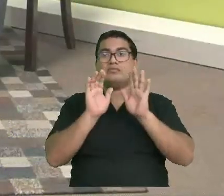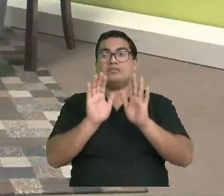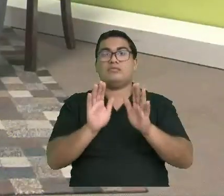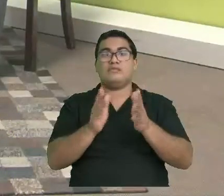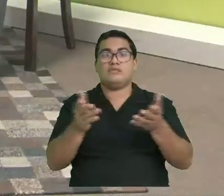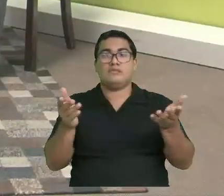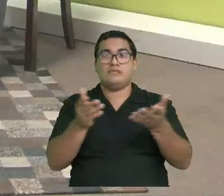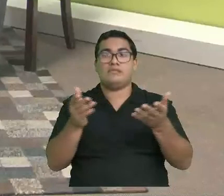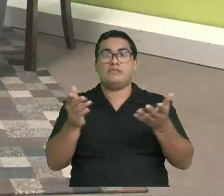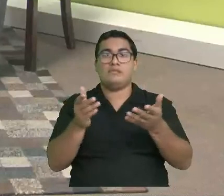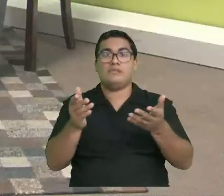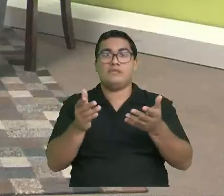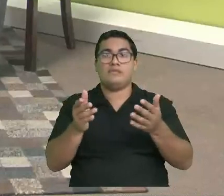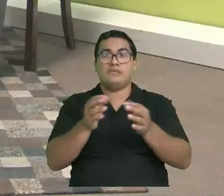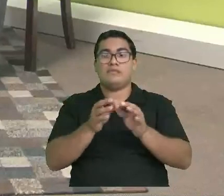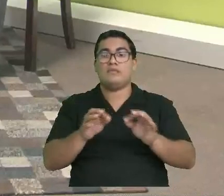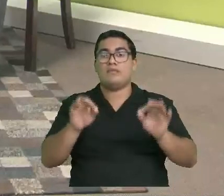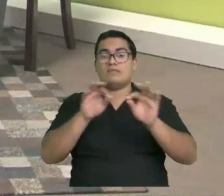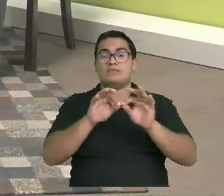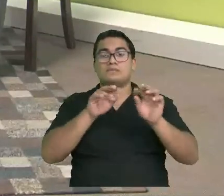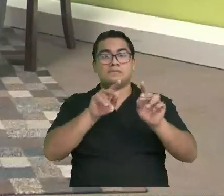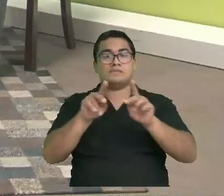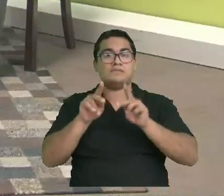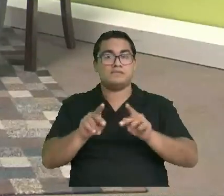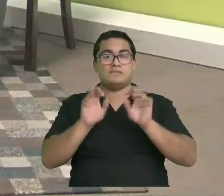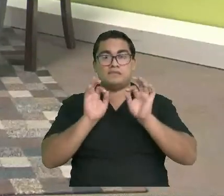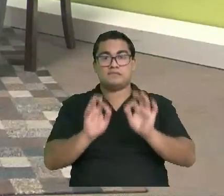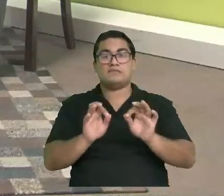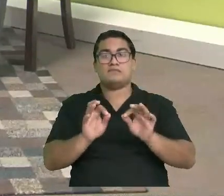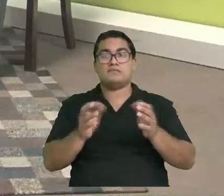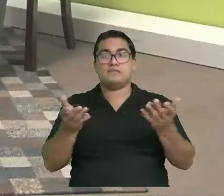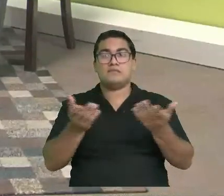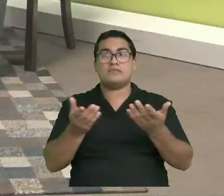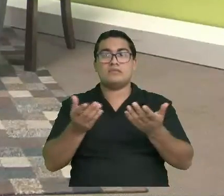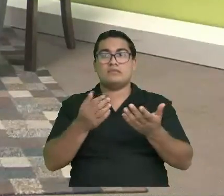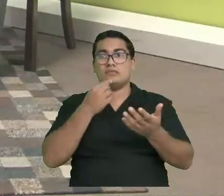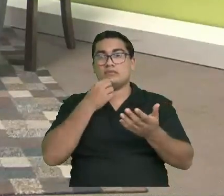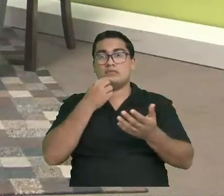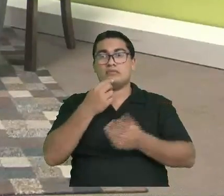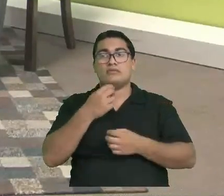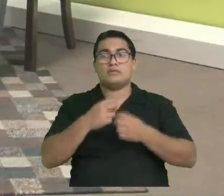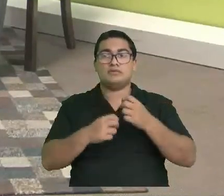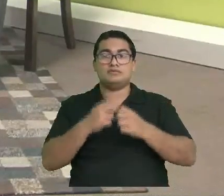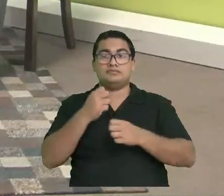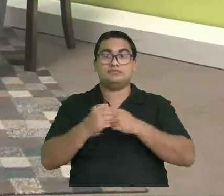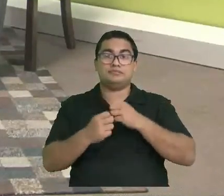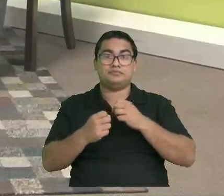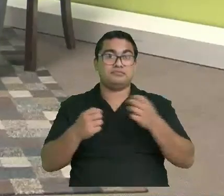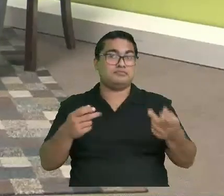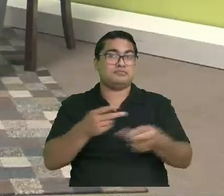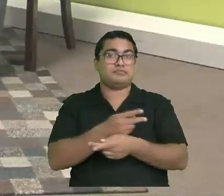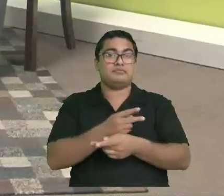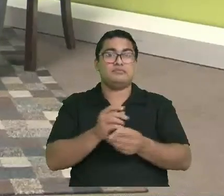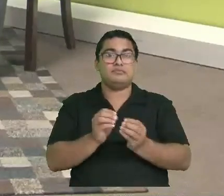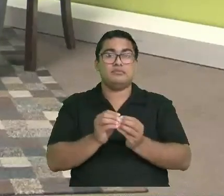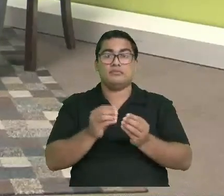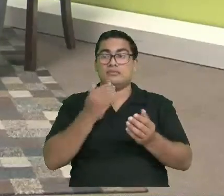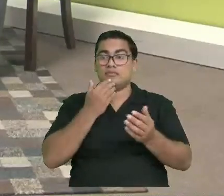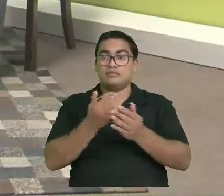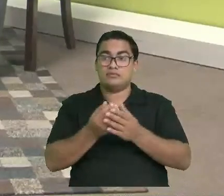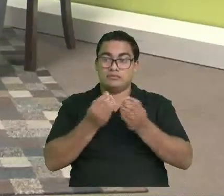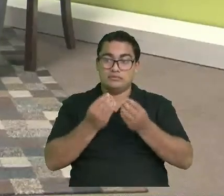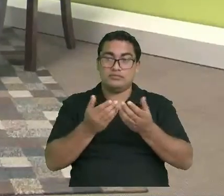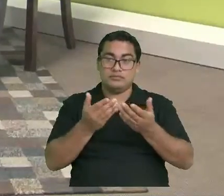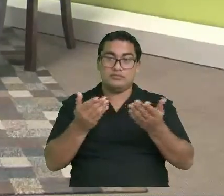puede dar a conocer al paciente y darle el tratamiento adecuado, pues, para que no llegue hasta las etapas más avanzadas. Ok. Le